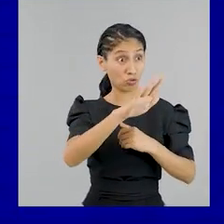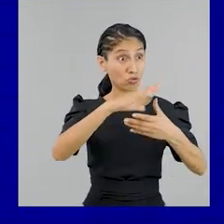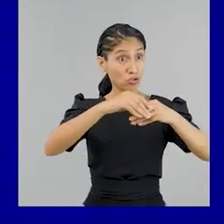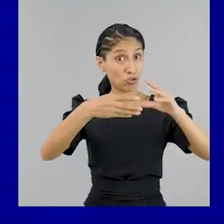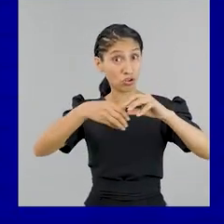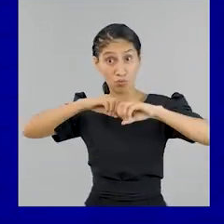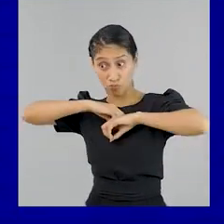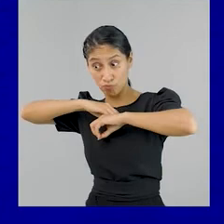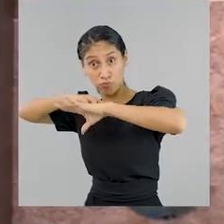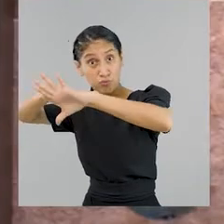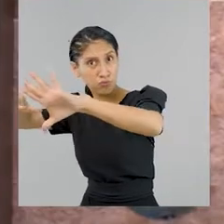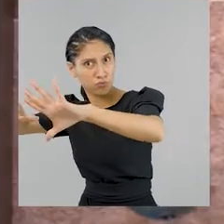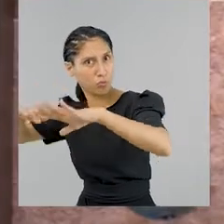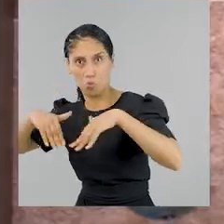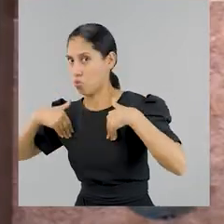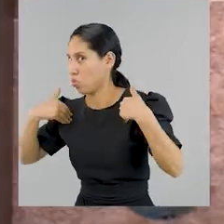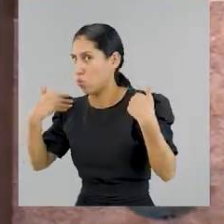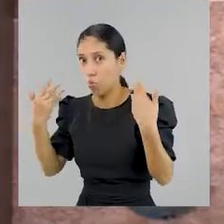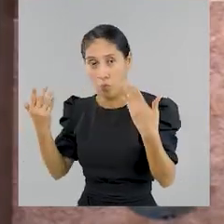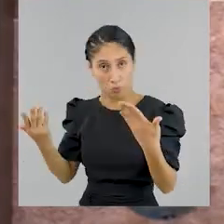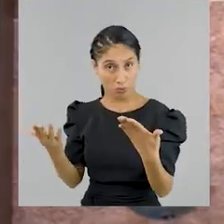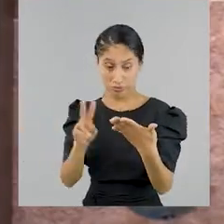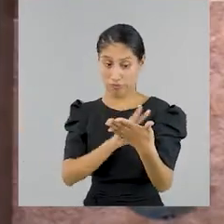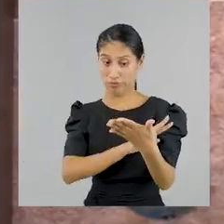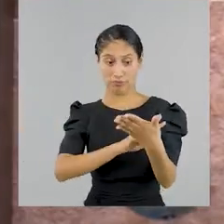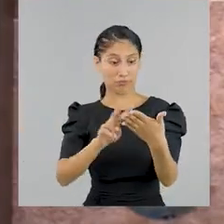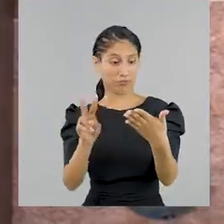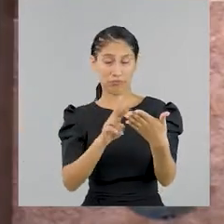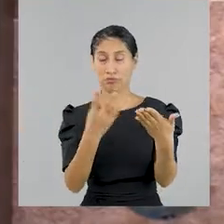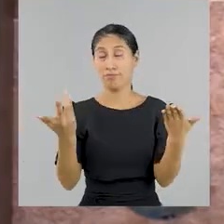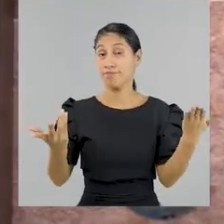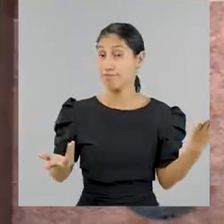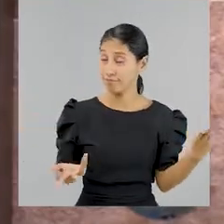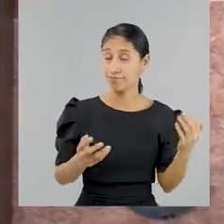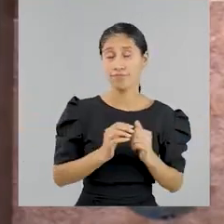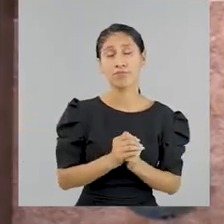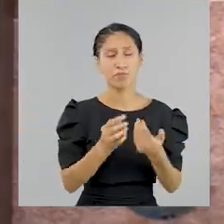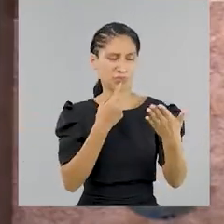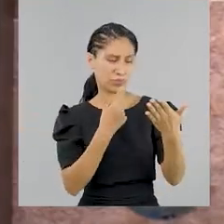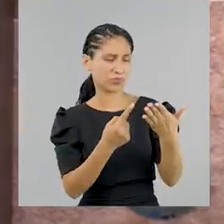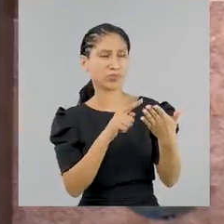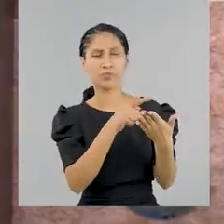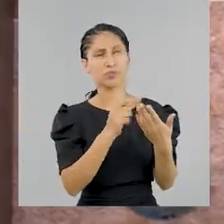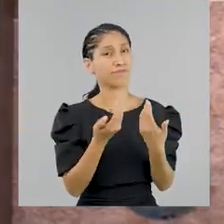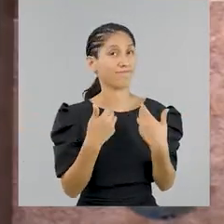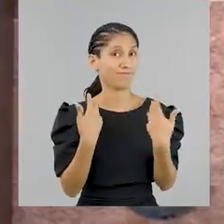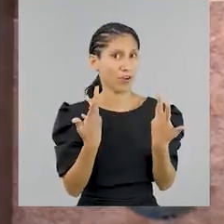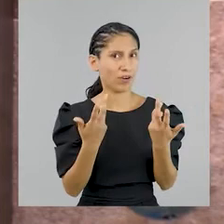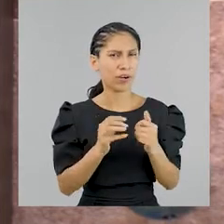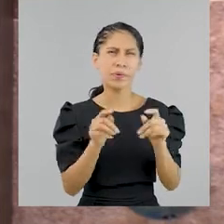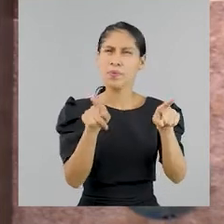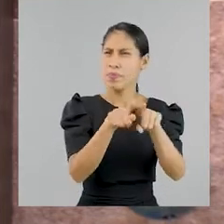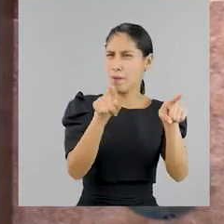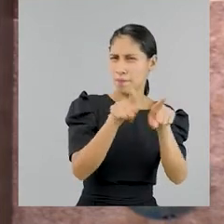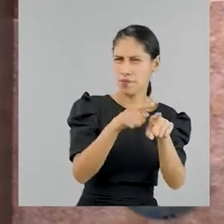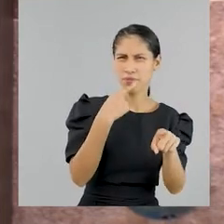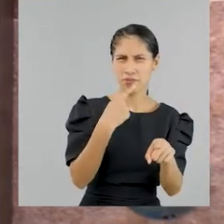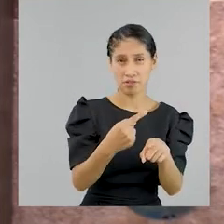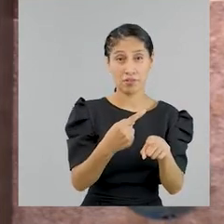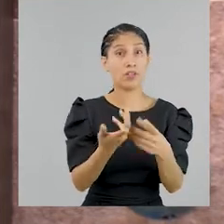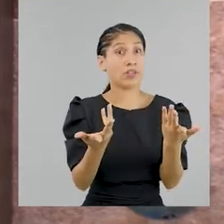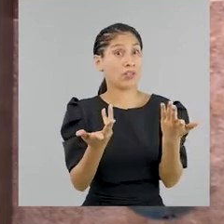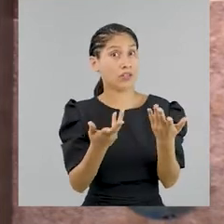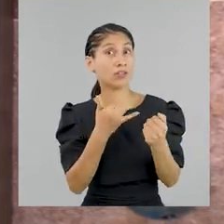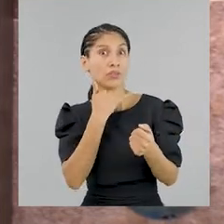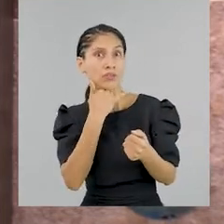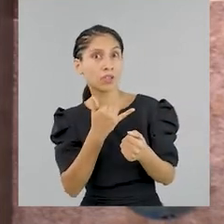ocupación española. Esta paráfrasis señala como aventura las hazañas realizadas y además indica que existía